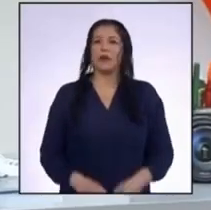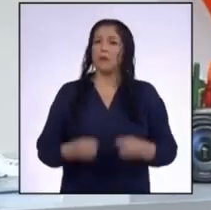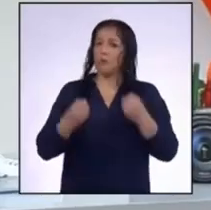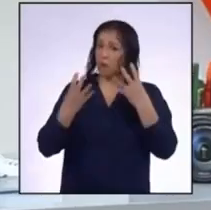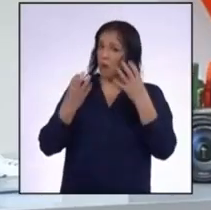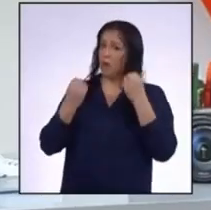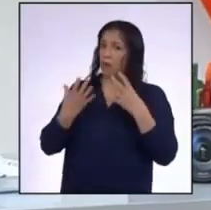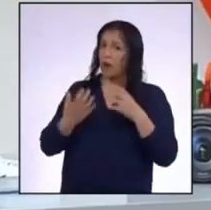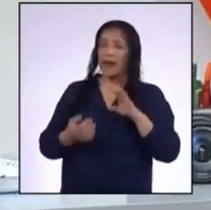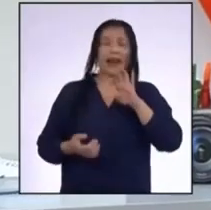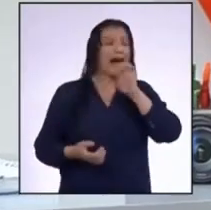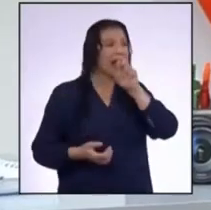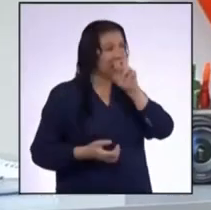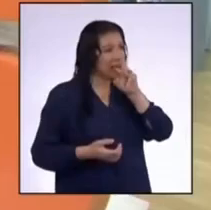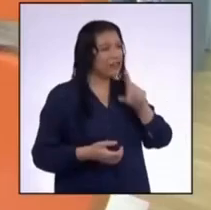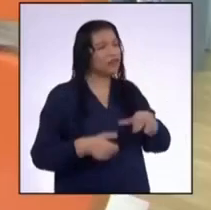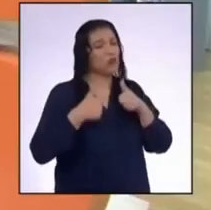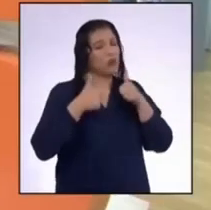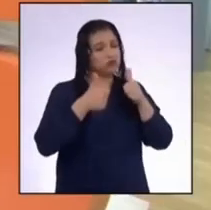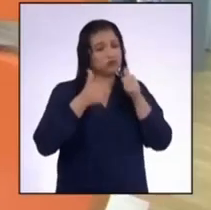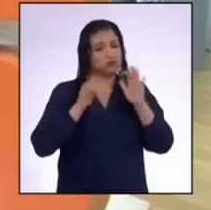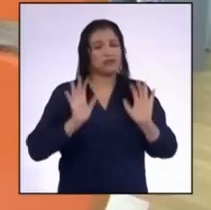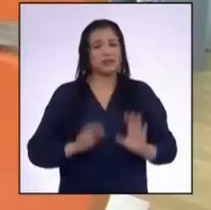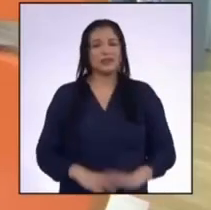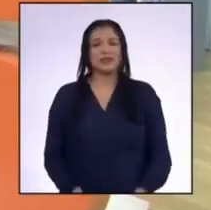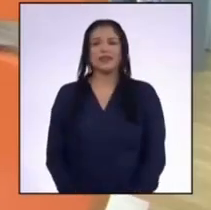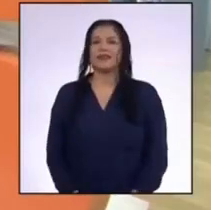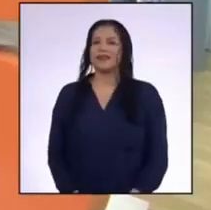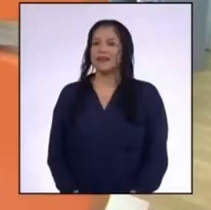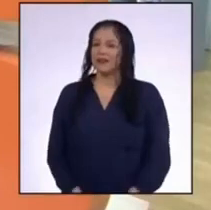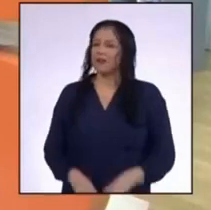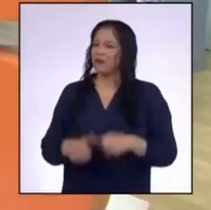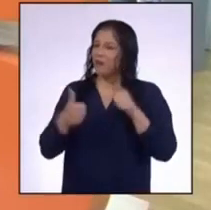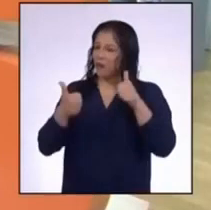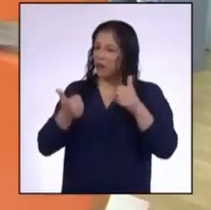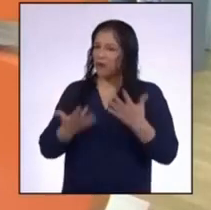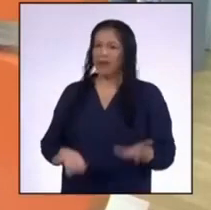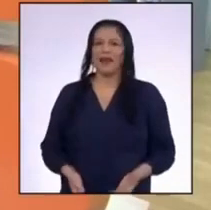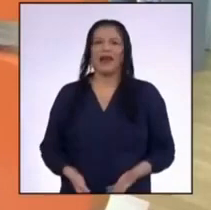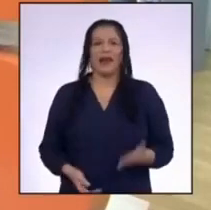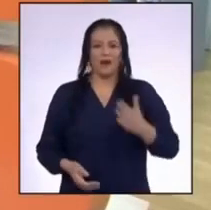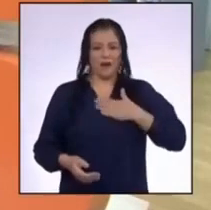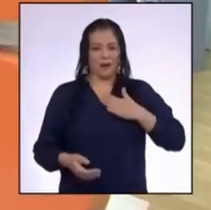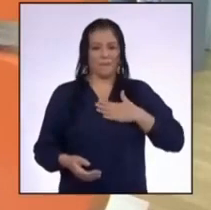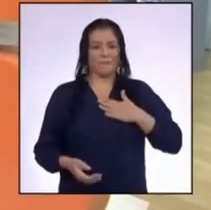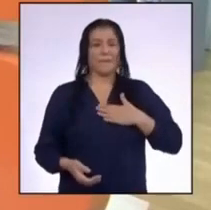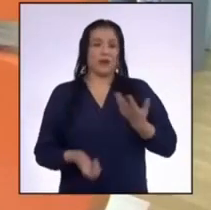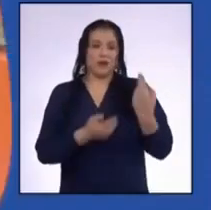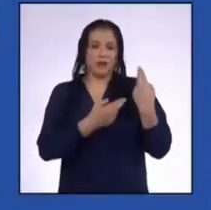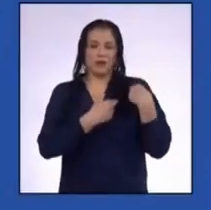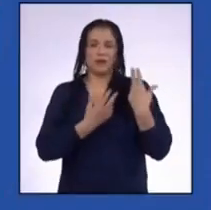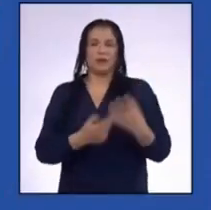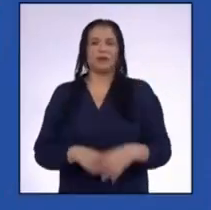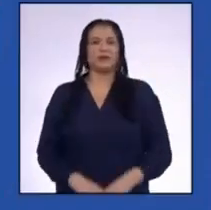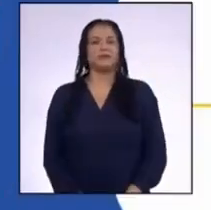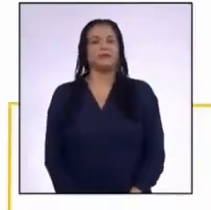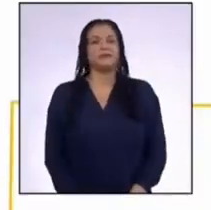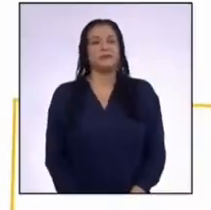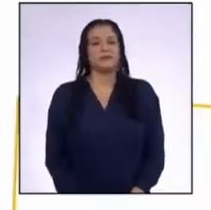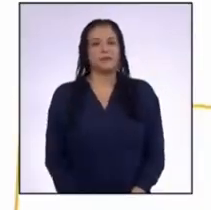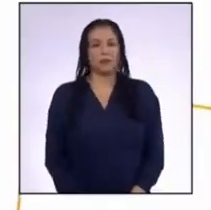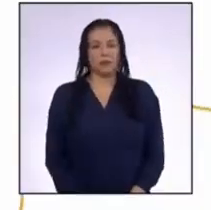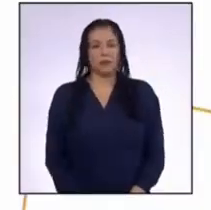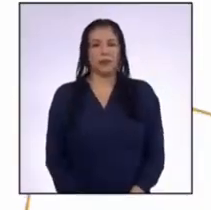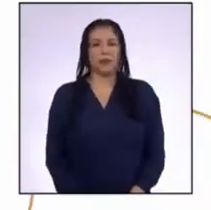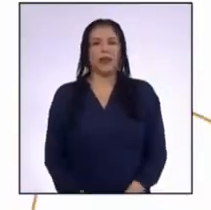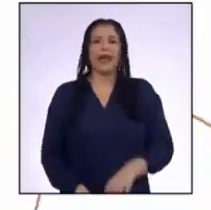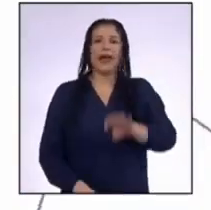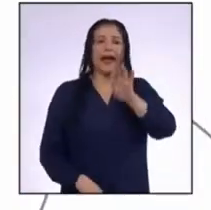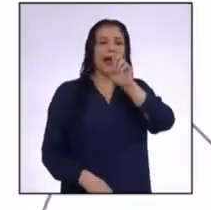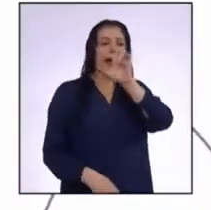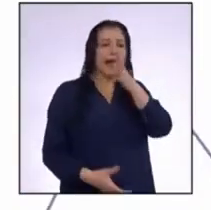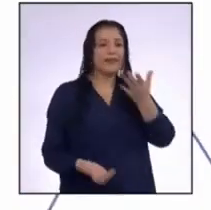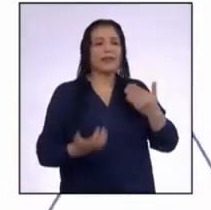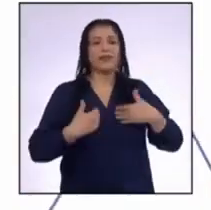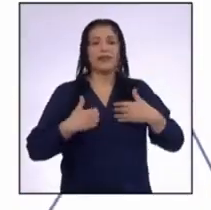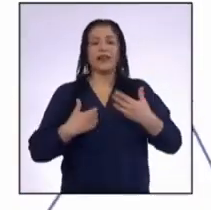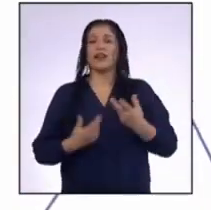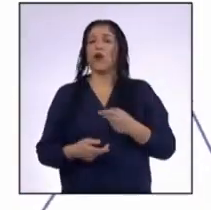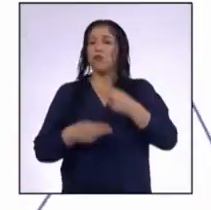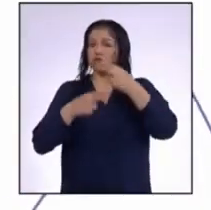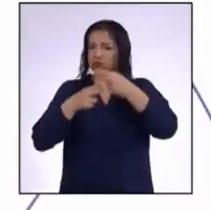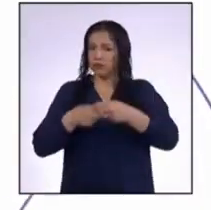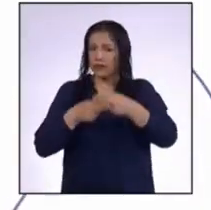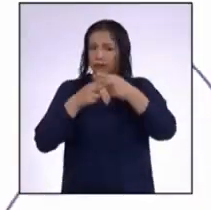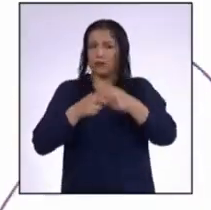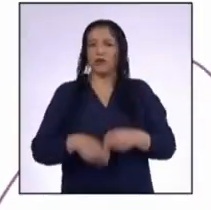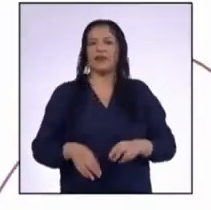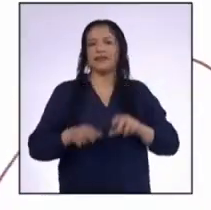¡Buena, Ernesto! Muy bien, Miluska, ahora es mi turno. Ethel tiene una masa